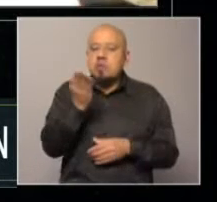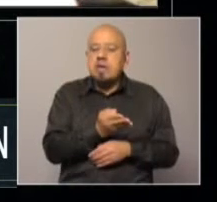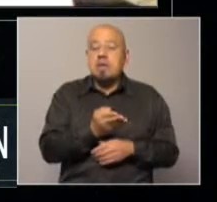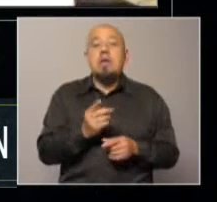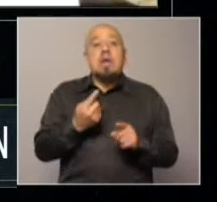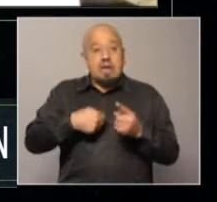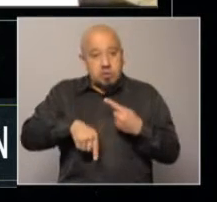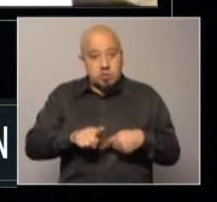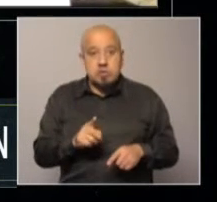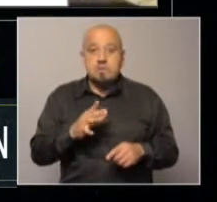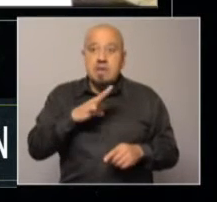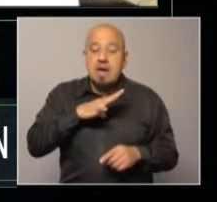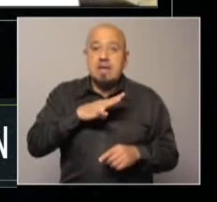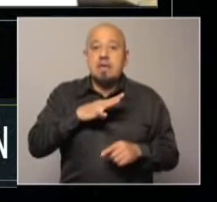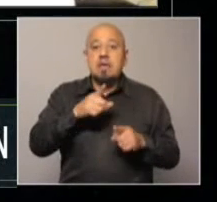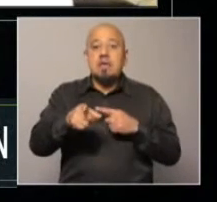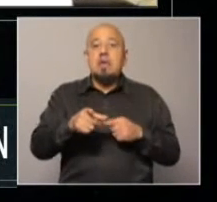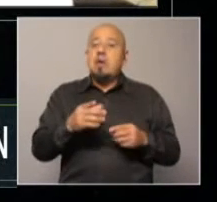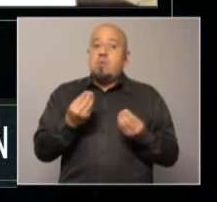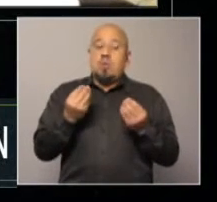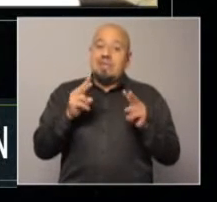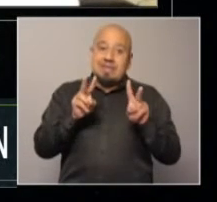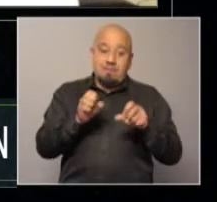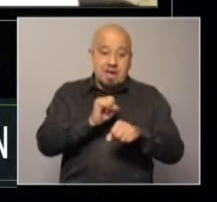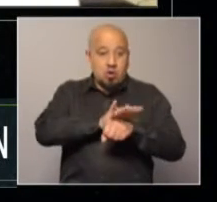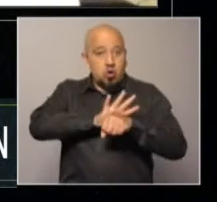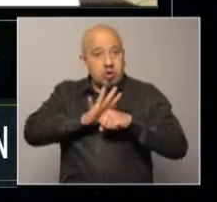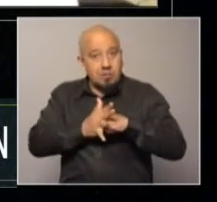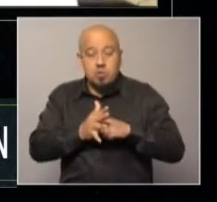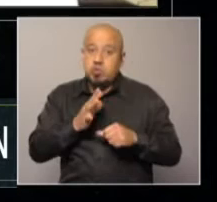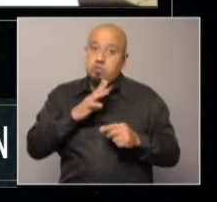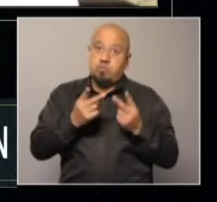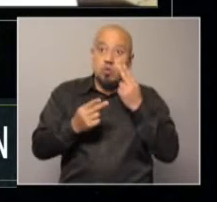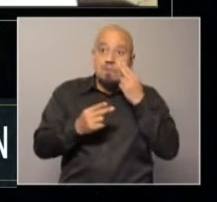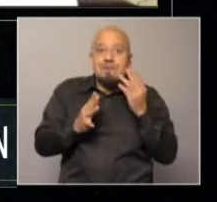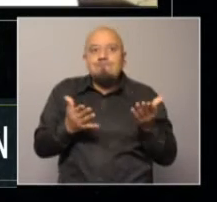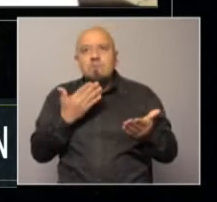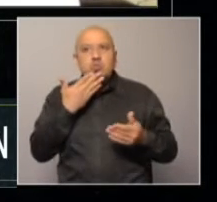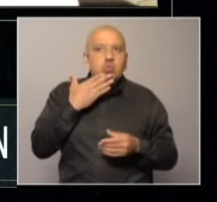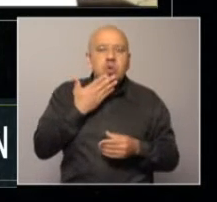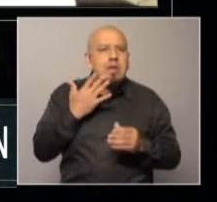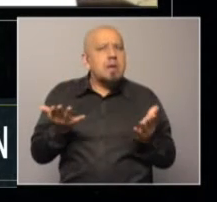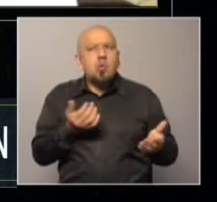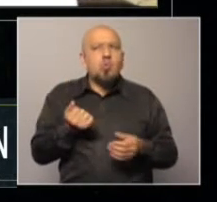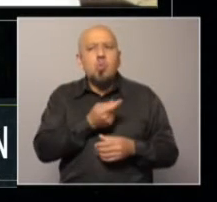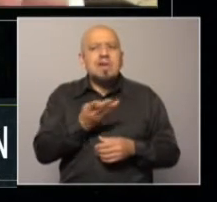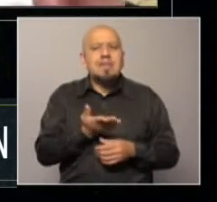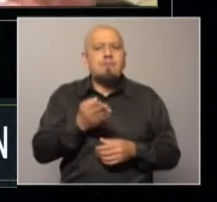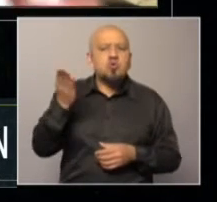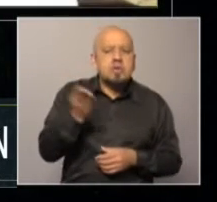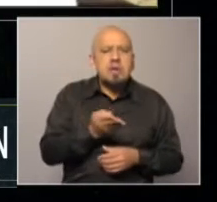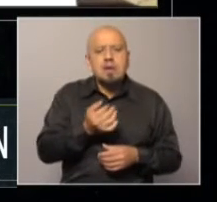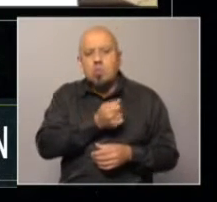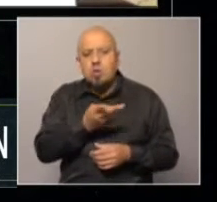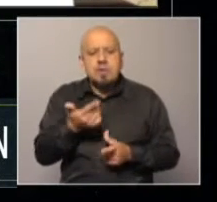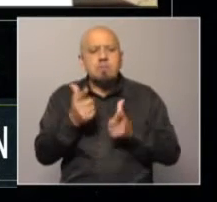100 comunas con cuarentena y por lo tanto era realmente una